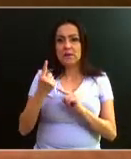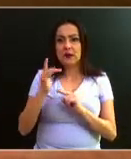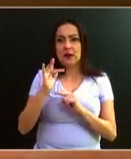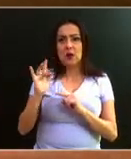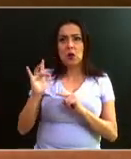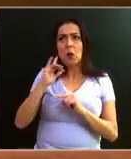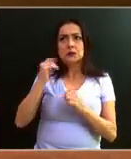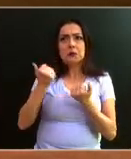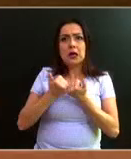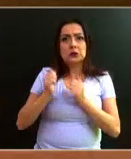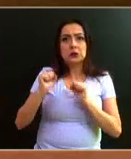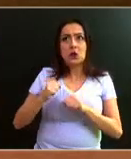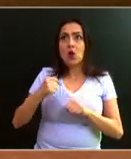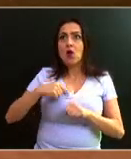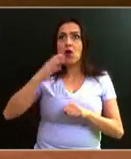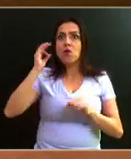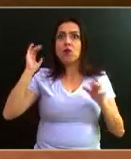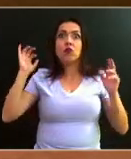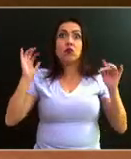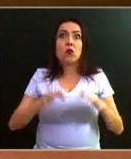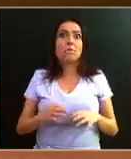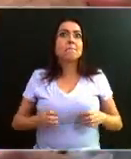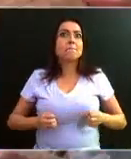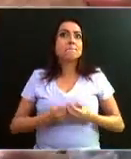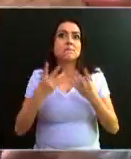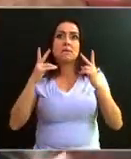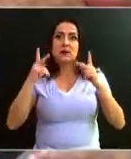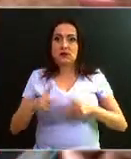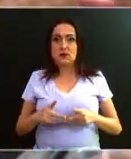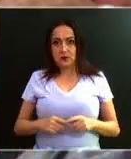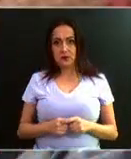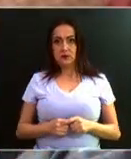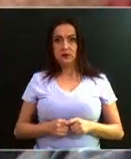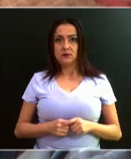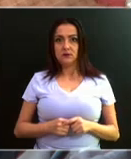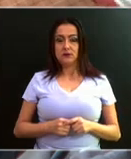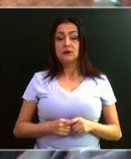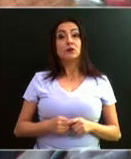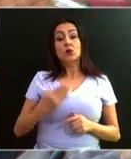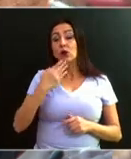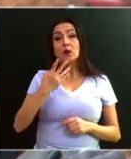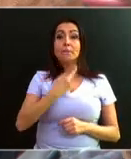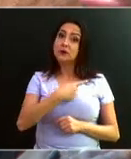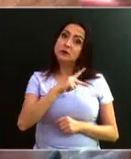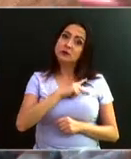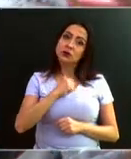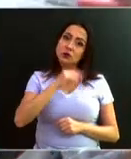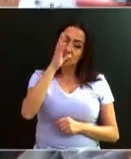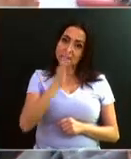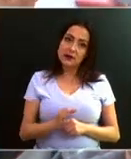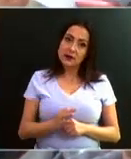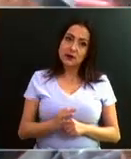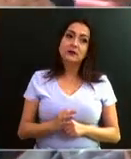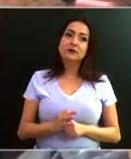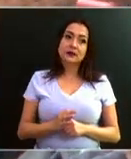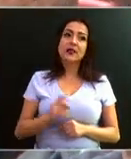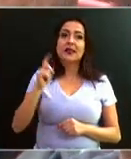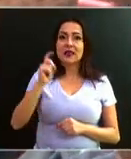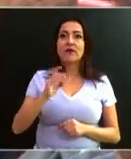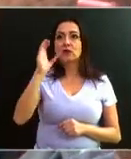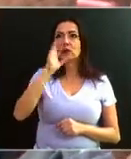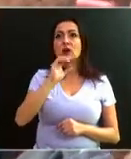como espacio. Y hoy era increíble, o sea, viajó mucha más gente. Y bueno, personalmente creo que sí se debería como